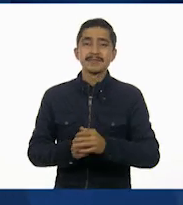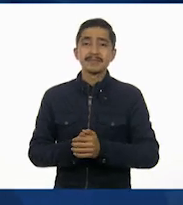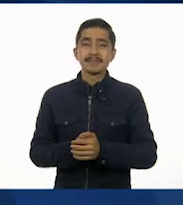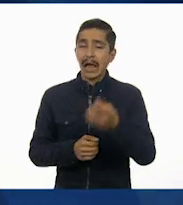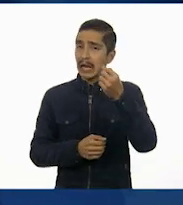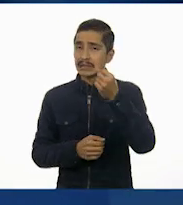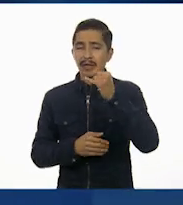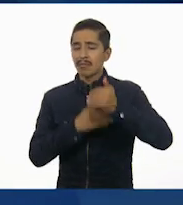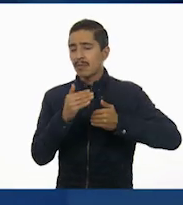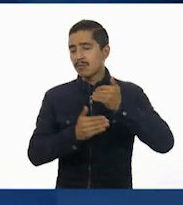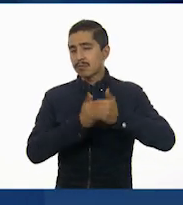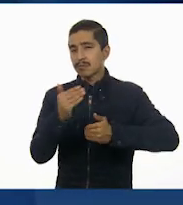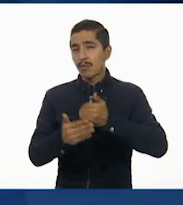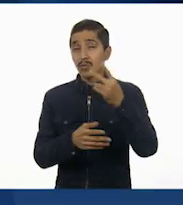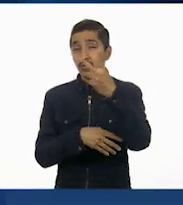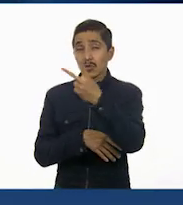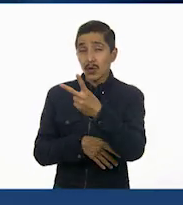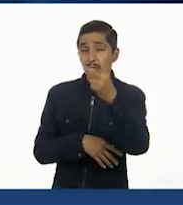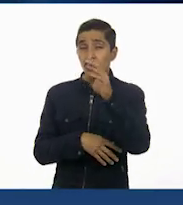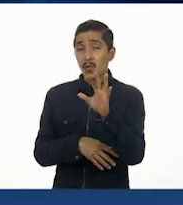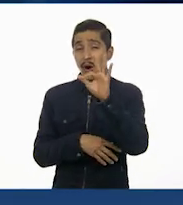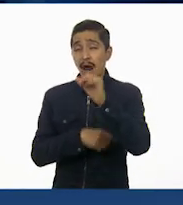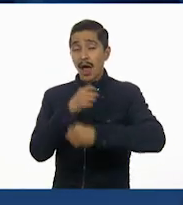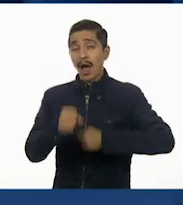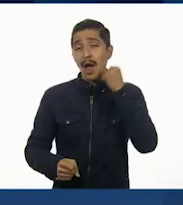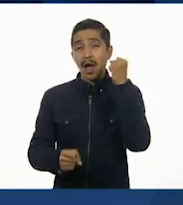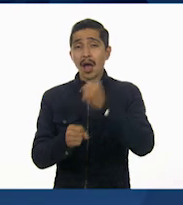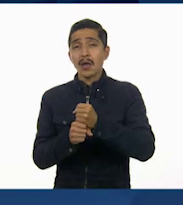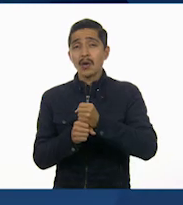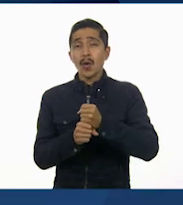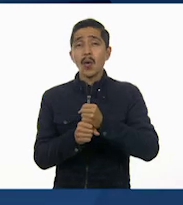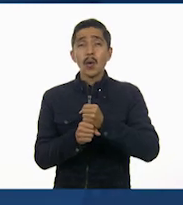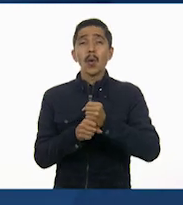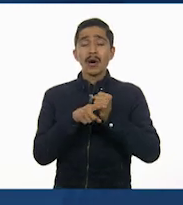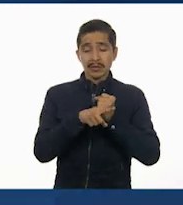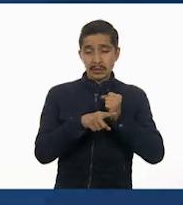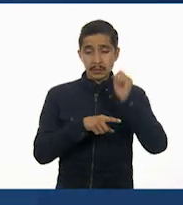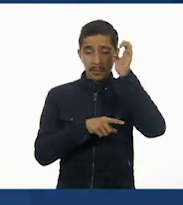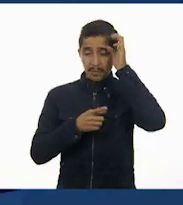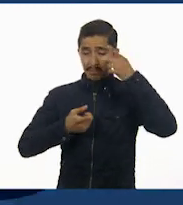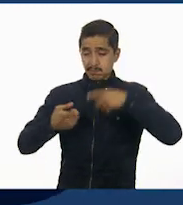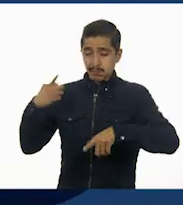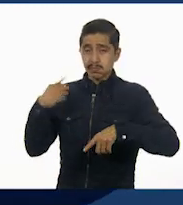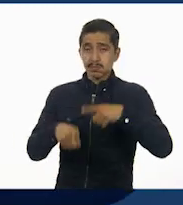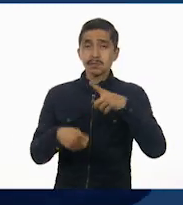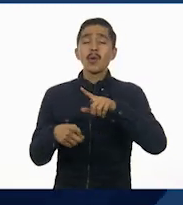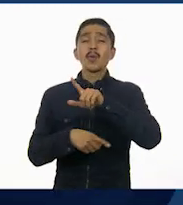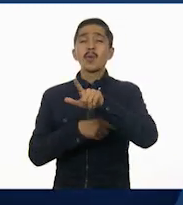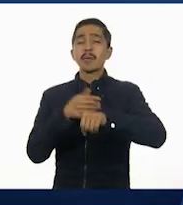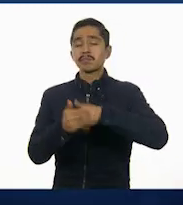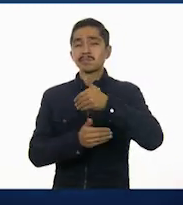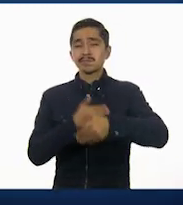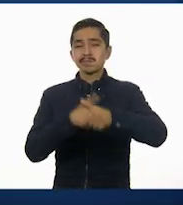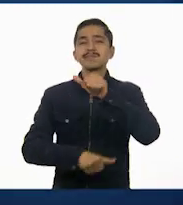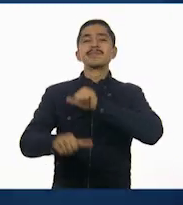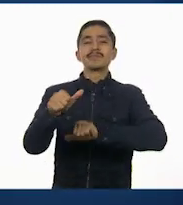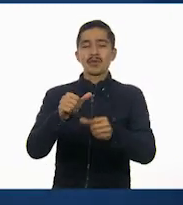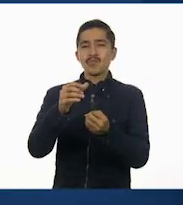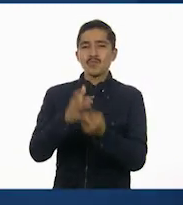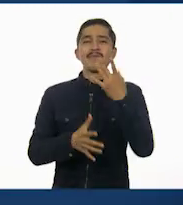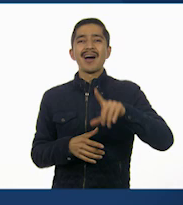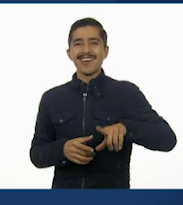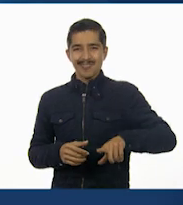Así terminaron casi 240 años de monarquía, que entonces fue sustituida por una nueva forma